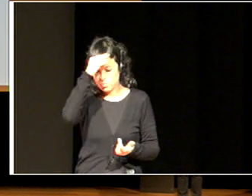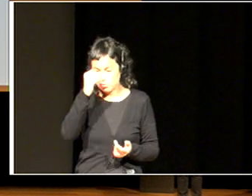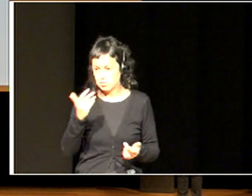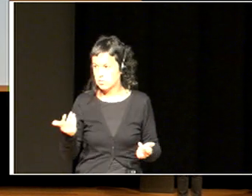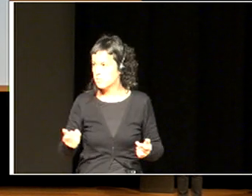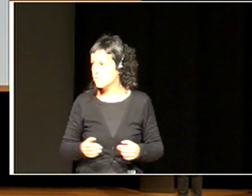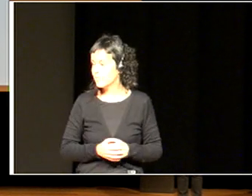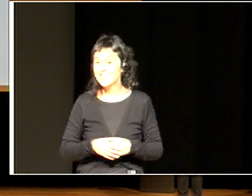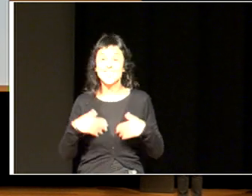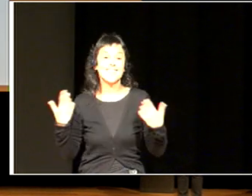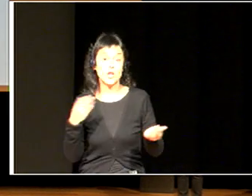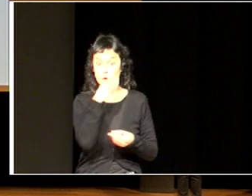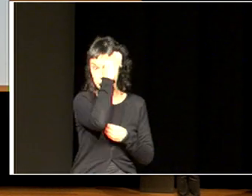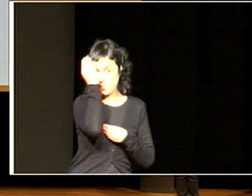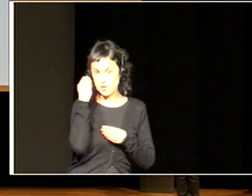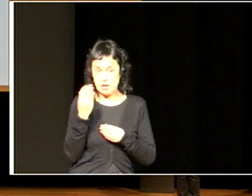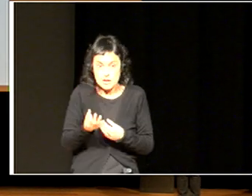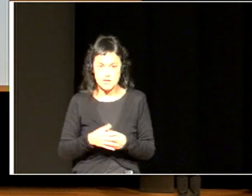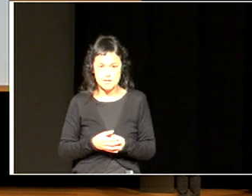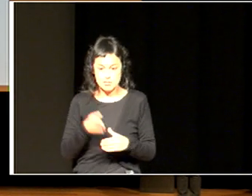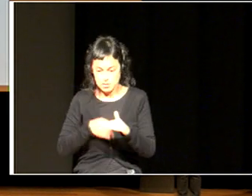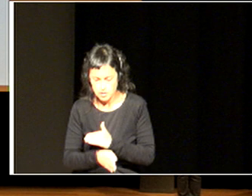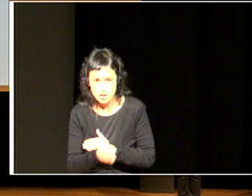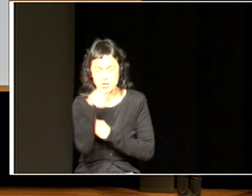y toqué maquillarme que antes muerta que sencilla